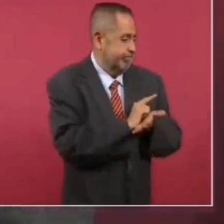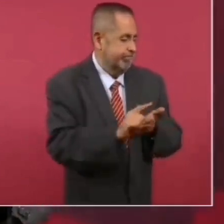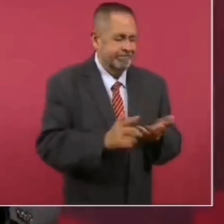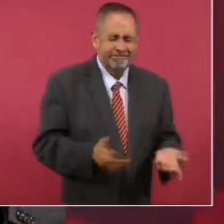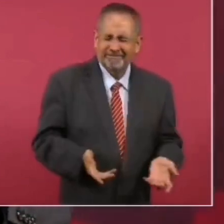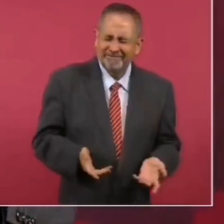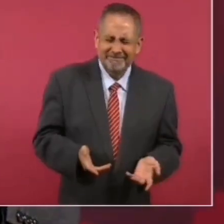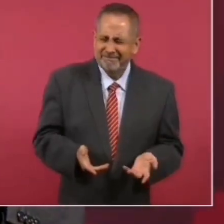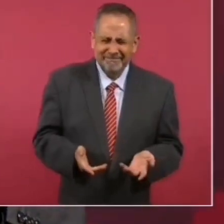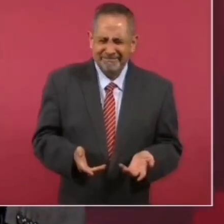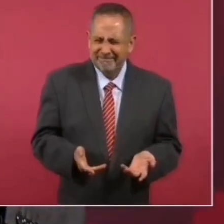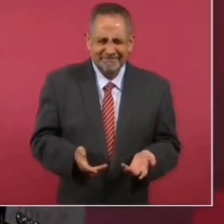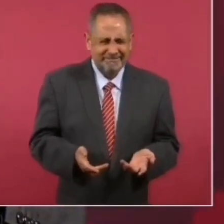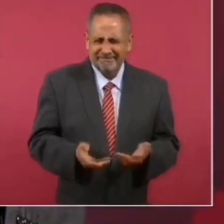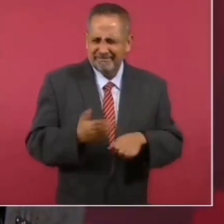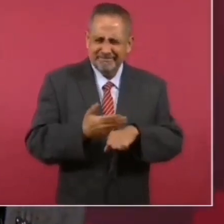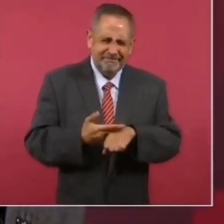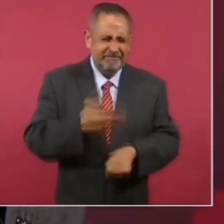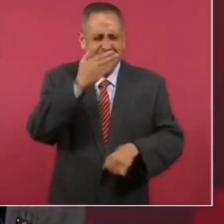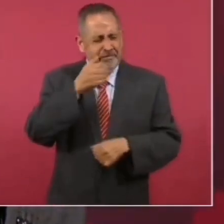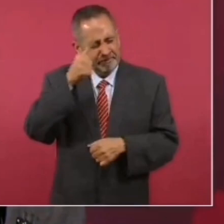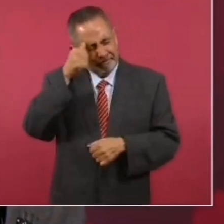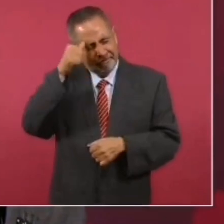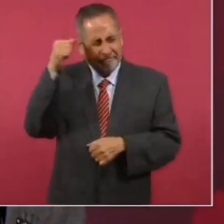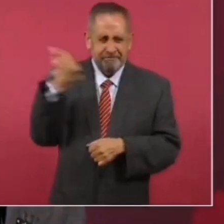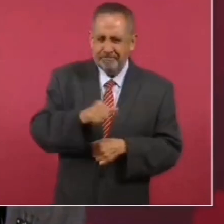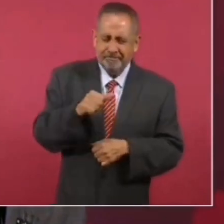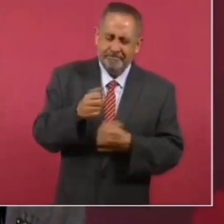son muy pecadores sociales,